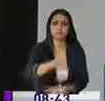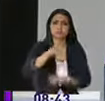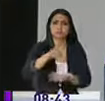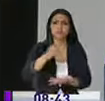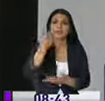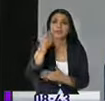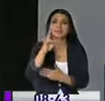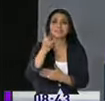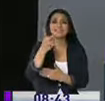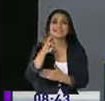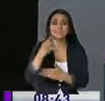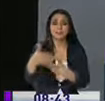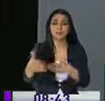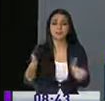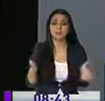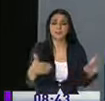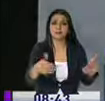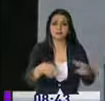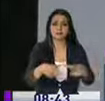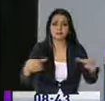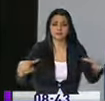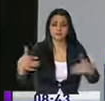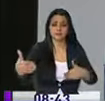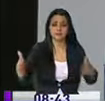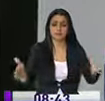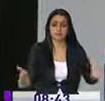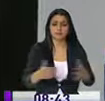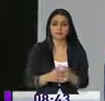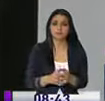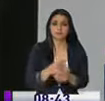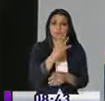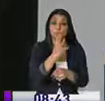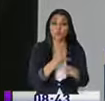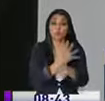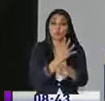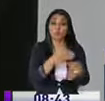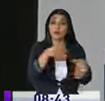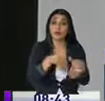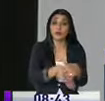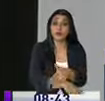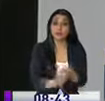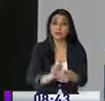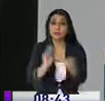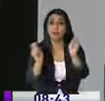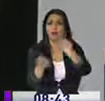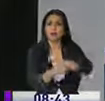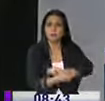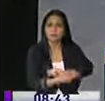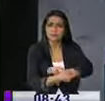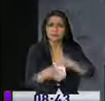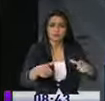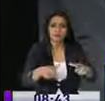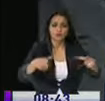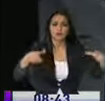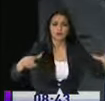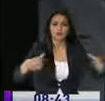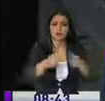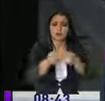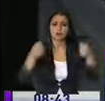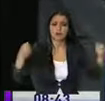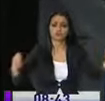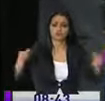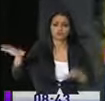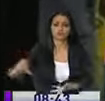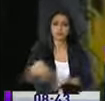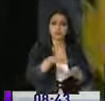17 pallets. En 4 horas la mercadería que estaba adentro fue cambiada. Lo sacaron el contenedor, lo